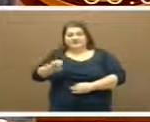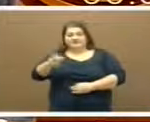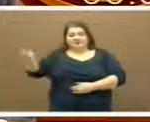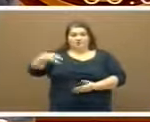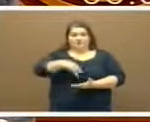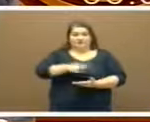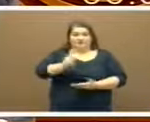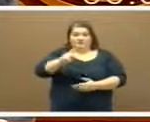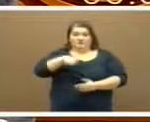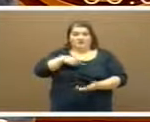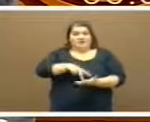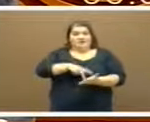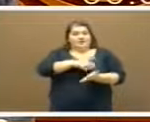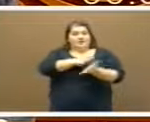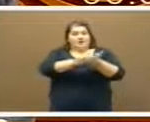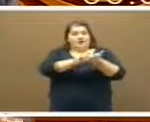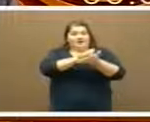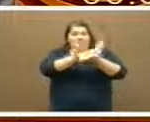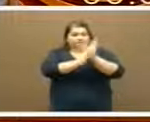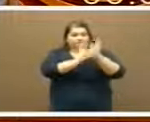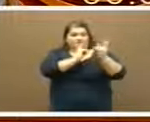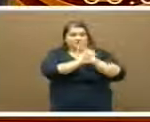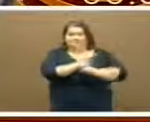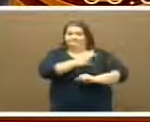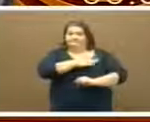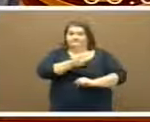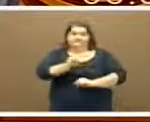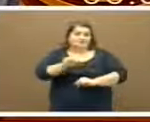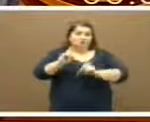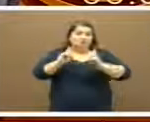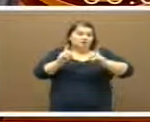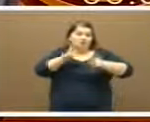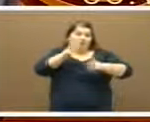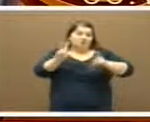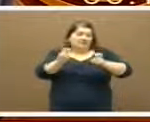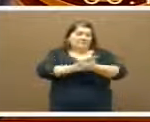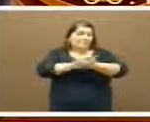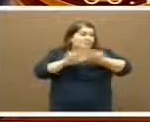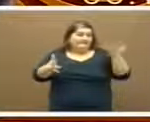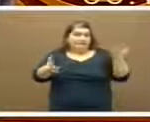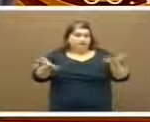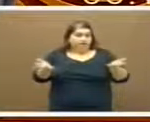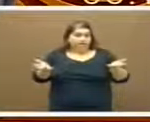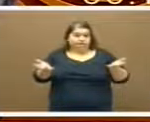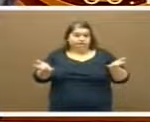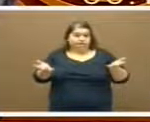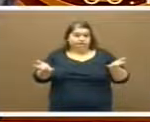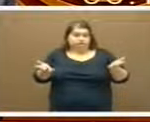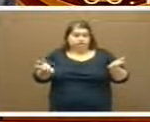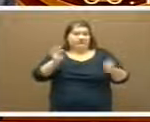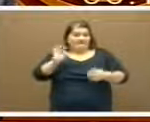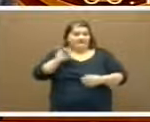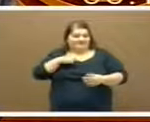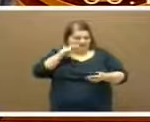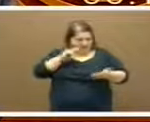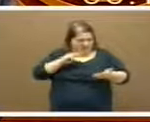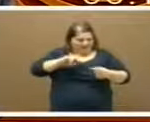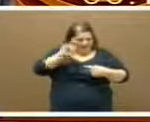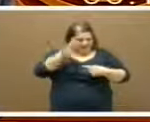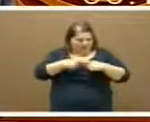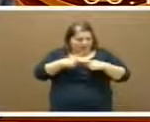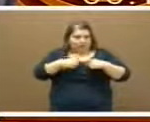estrado y desde el escaño haberle contestado. Era simplemente porque era una cuestión muy rápida y es cierto que estaba mirando otras cosas